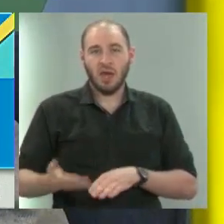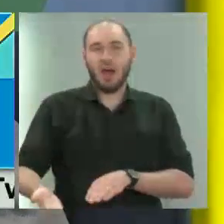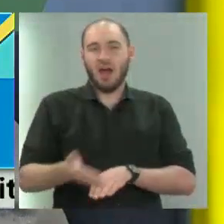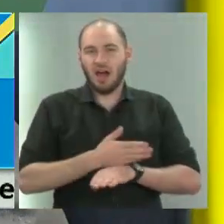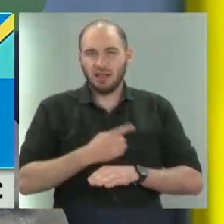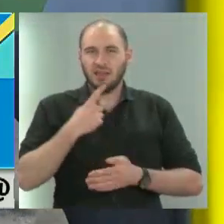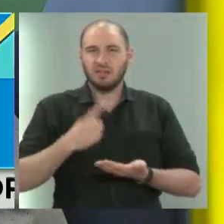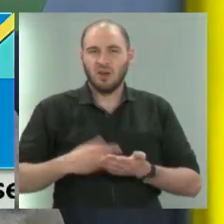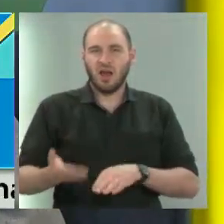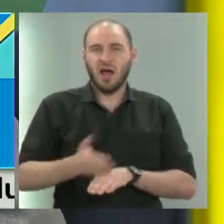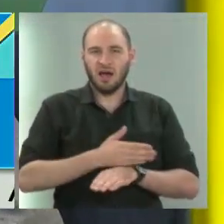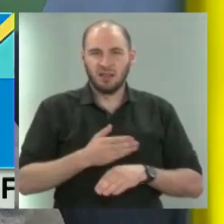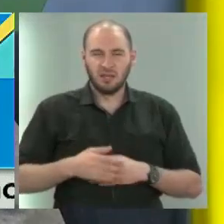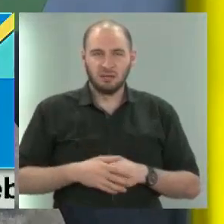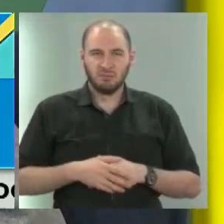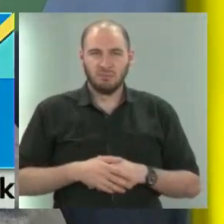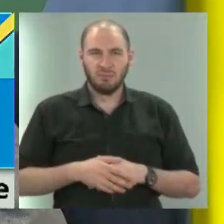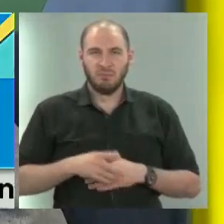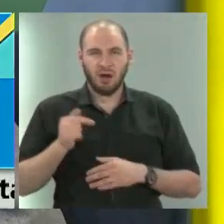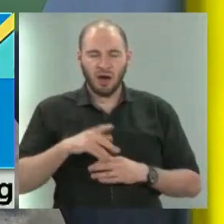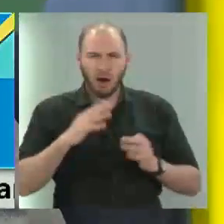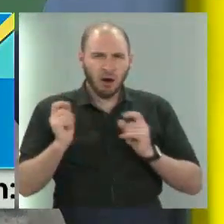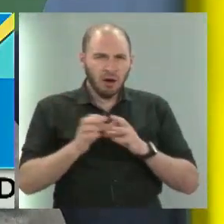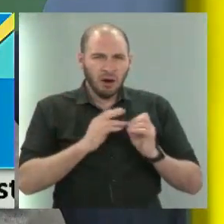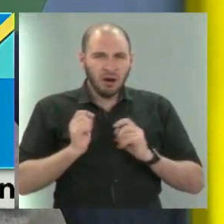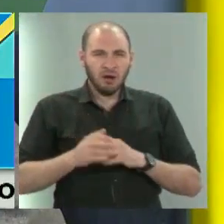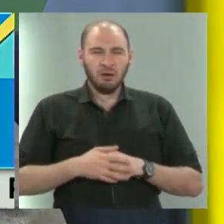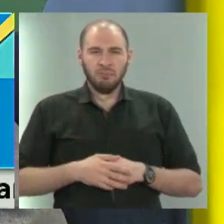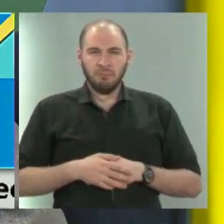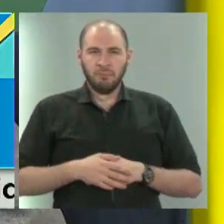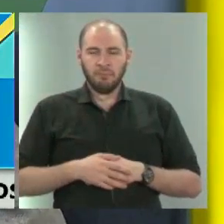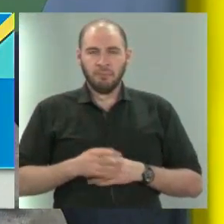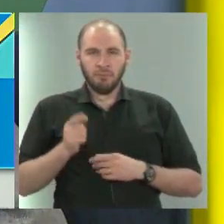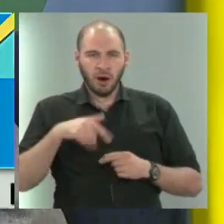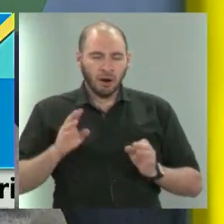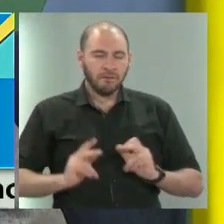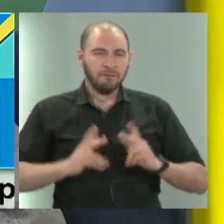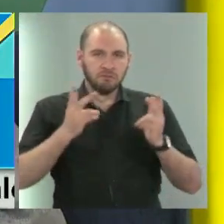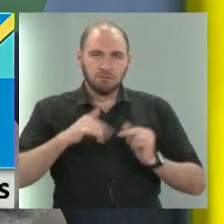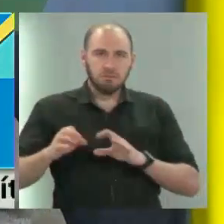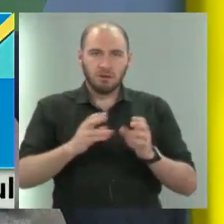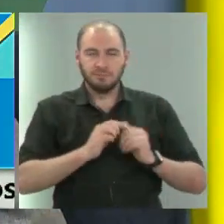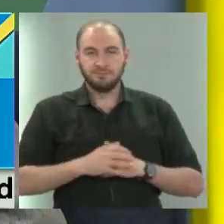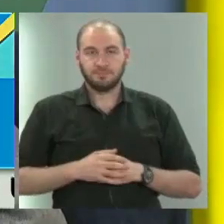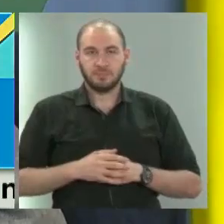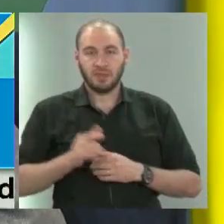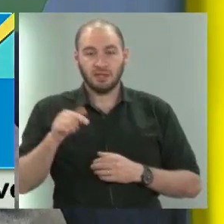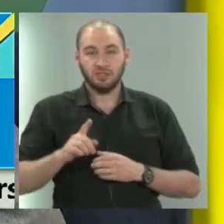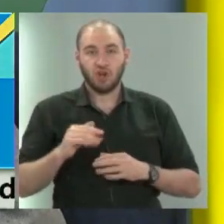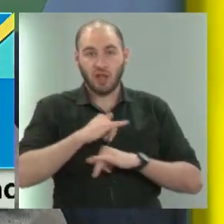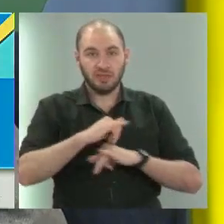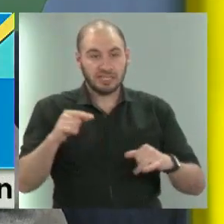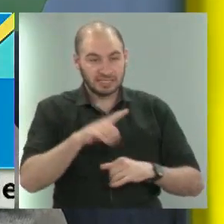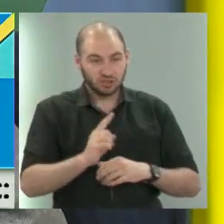esta medida. Esto es lo que hace ruido y esto es lo que ha traído grandes polémicas. En sí mismo la noticia es